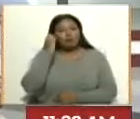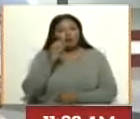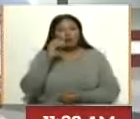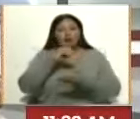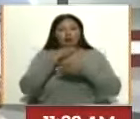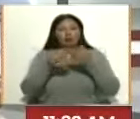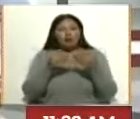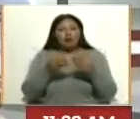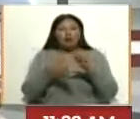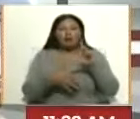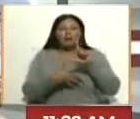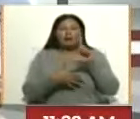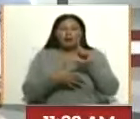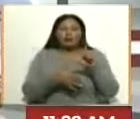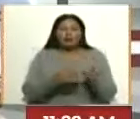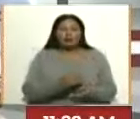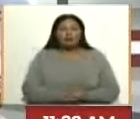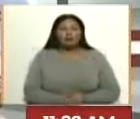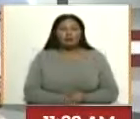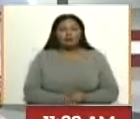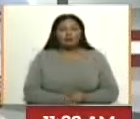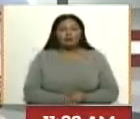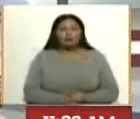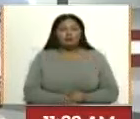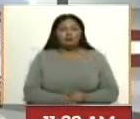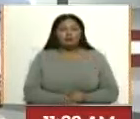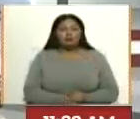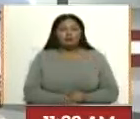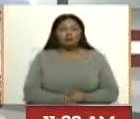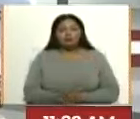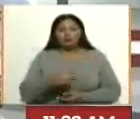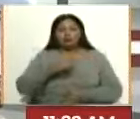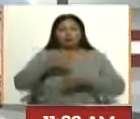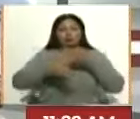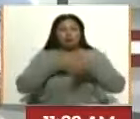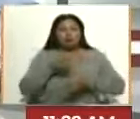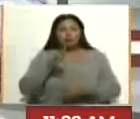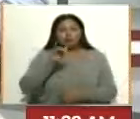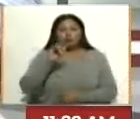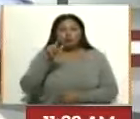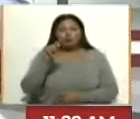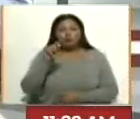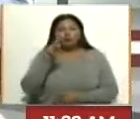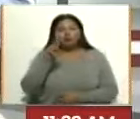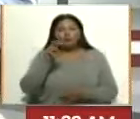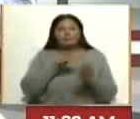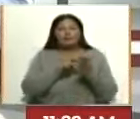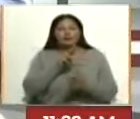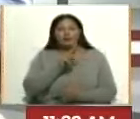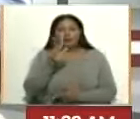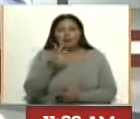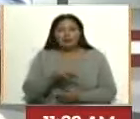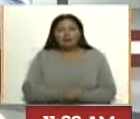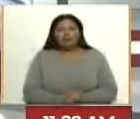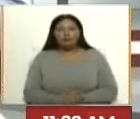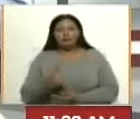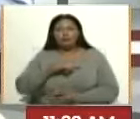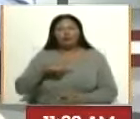intereses en América Latina y el Caribe. Y habló de algo que denominó RUT 2023, que no es otra cosa que un